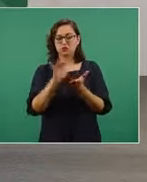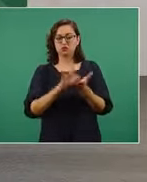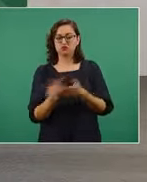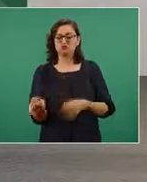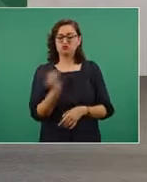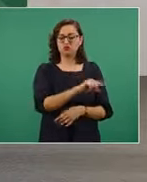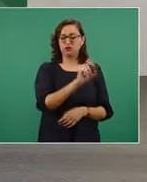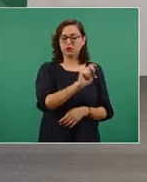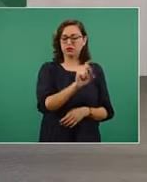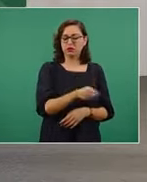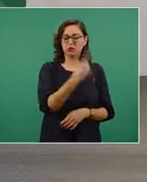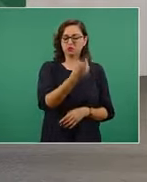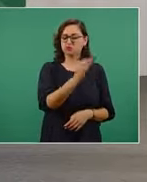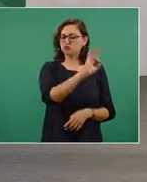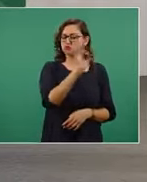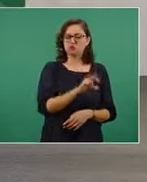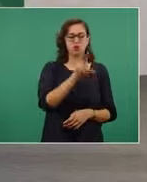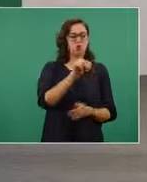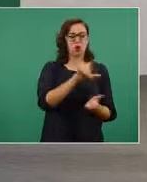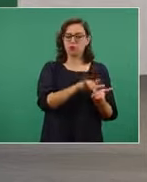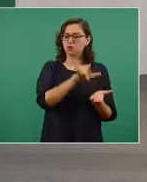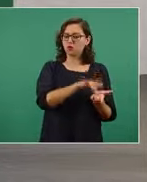31 de desaprobación.